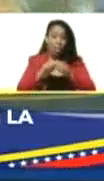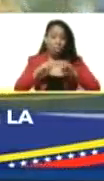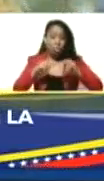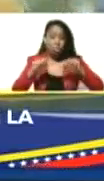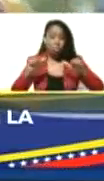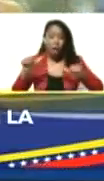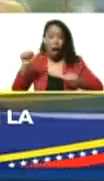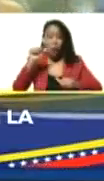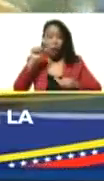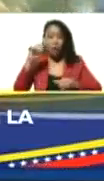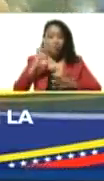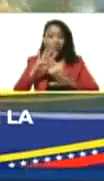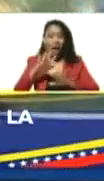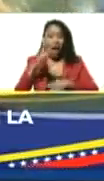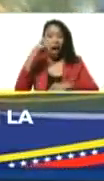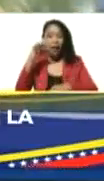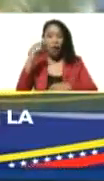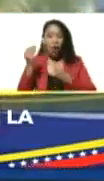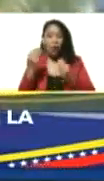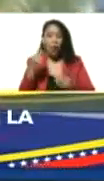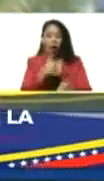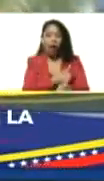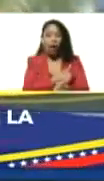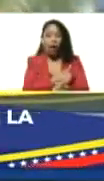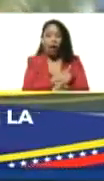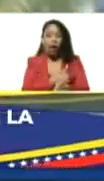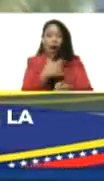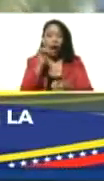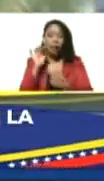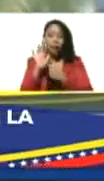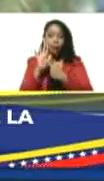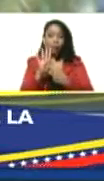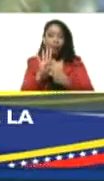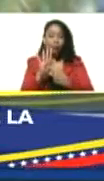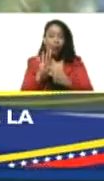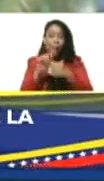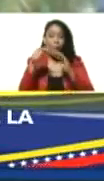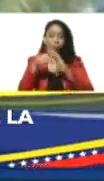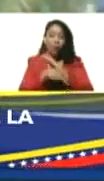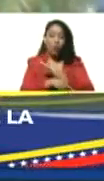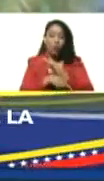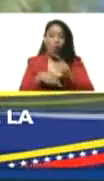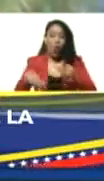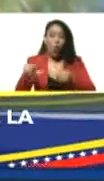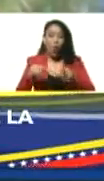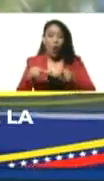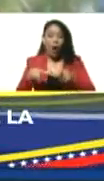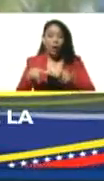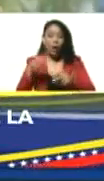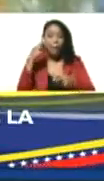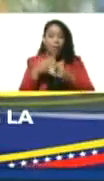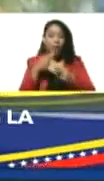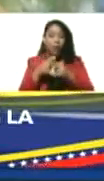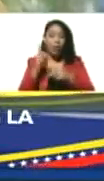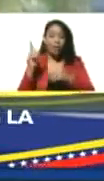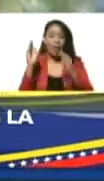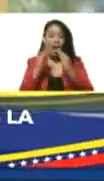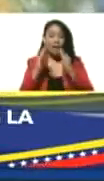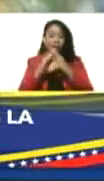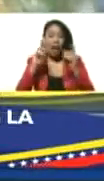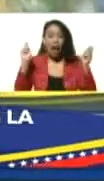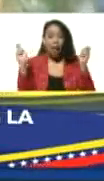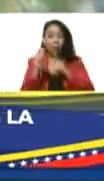ya queda herido, queda señalado como zona de riesgo, y son viviendas que hay que